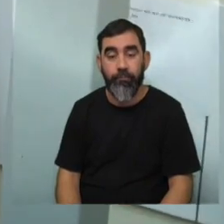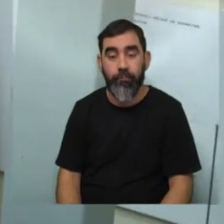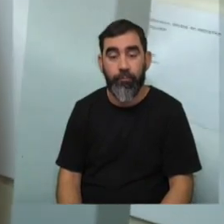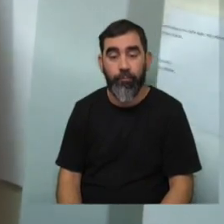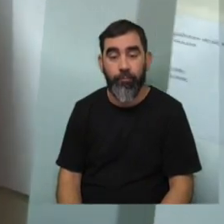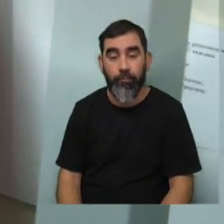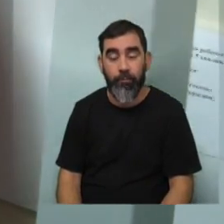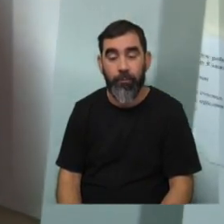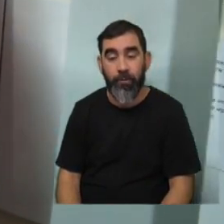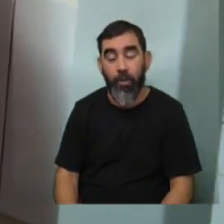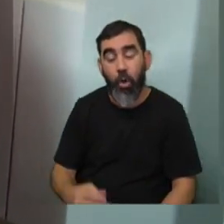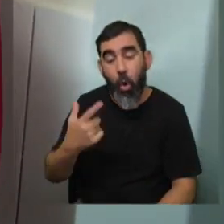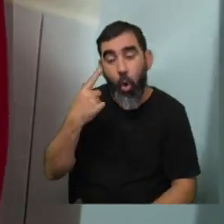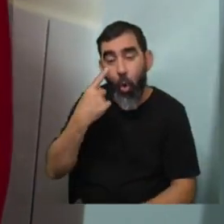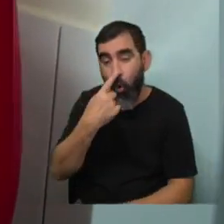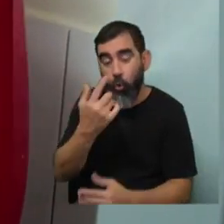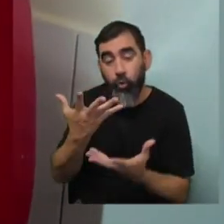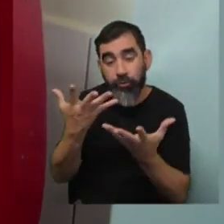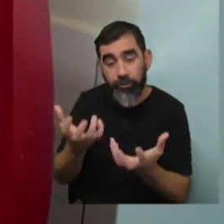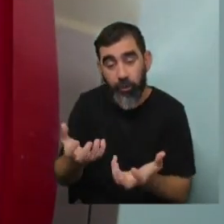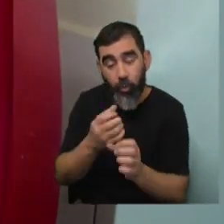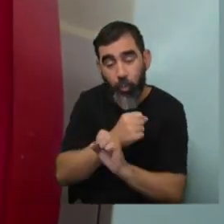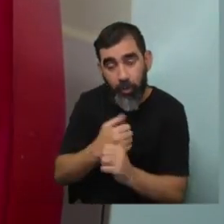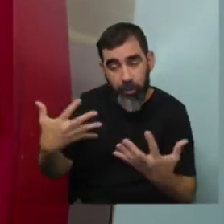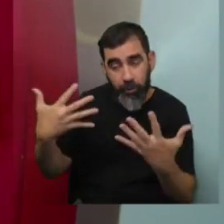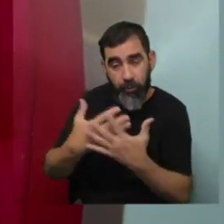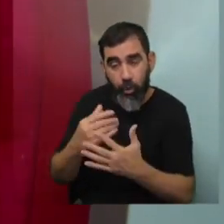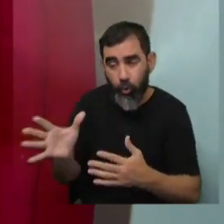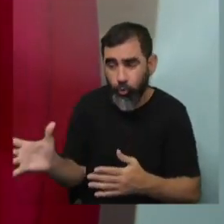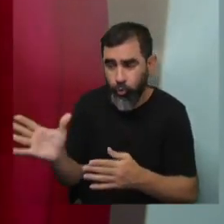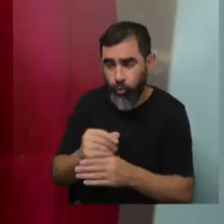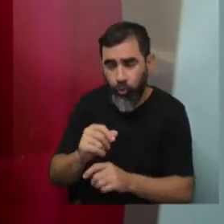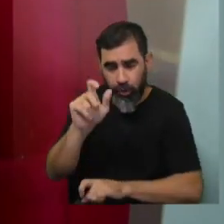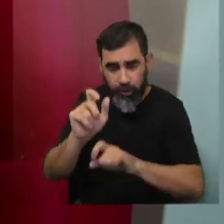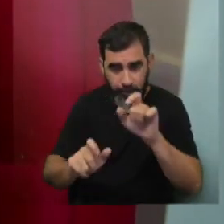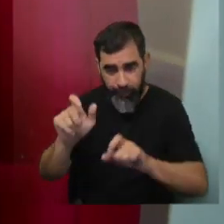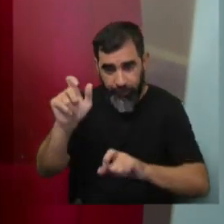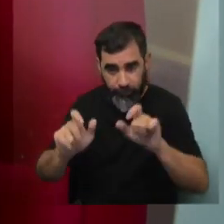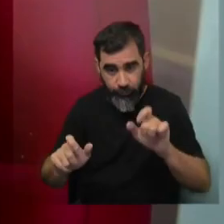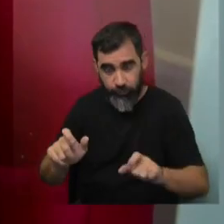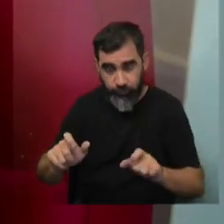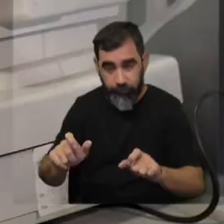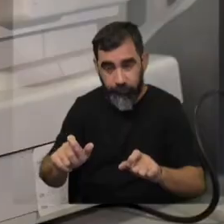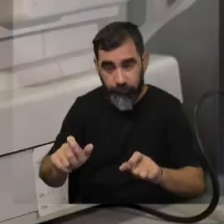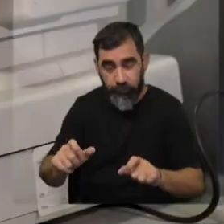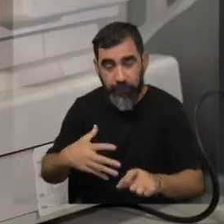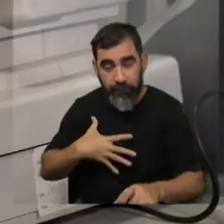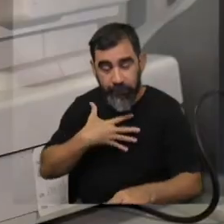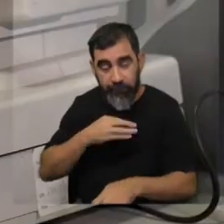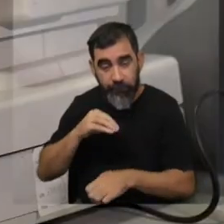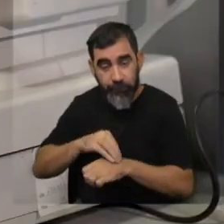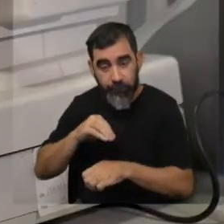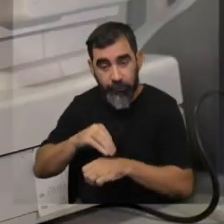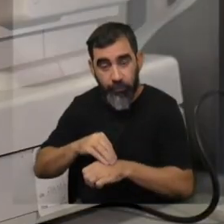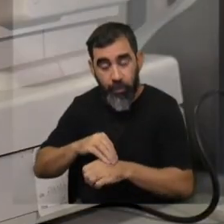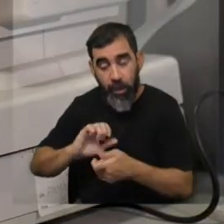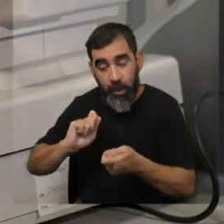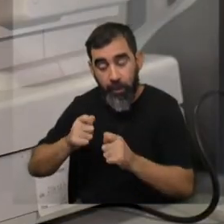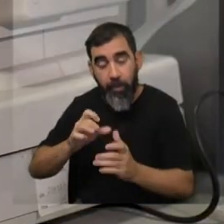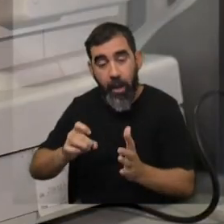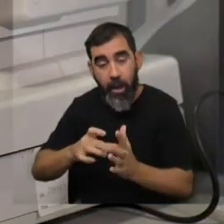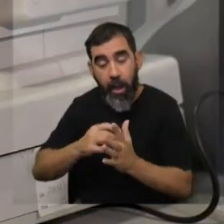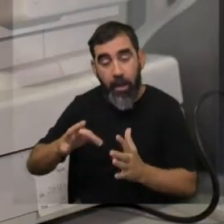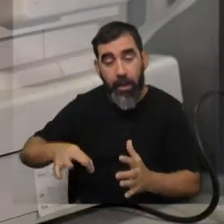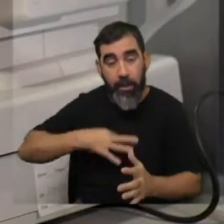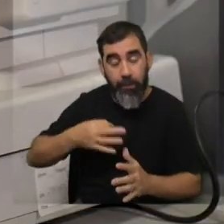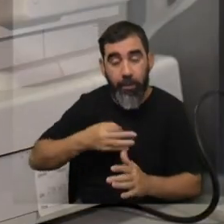El síndrome de ojo seco sabemos que puede afectar a todo el espectro de la población, que tiene síntomas que van a afectar la calidad de vida, que